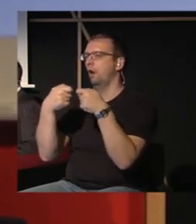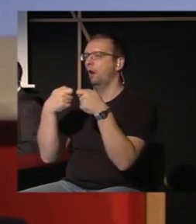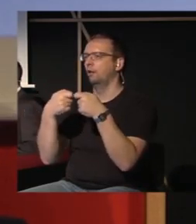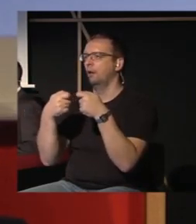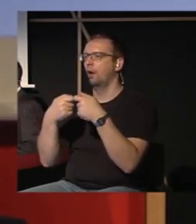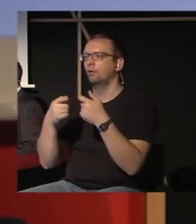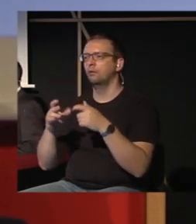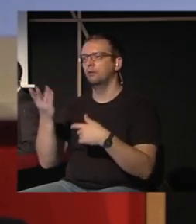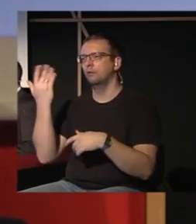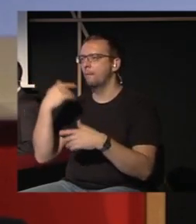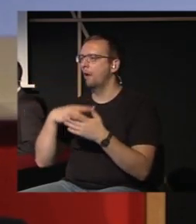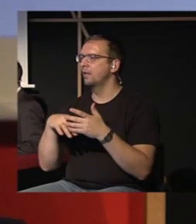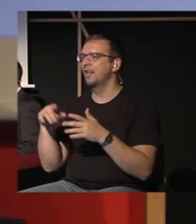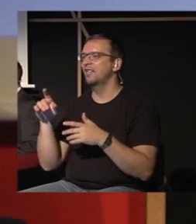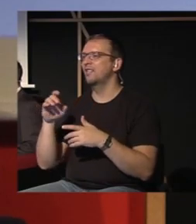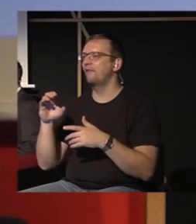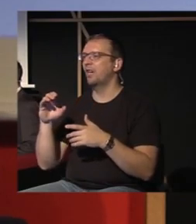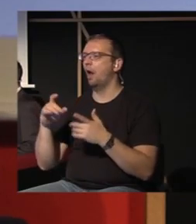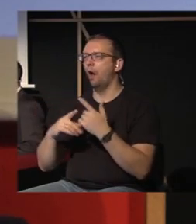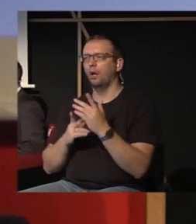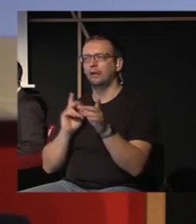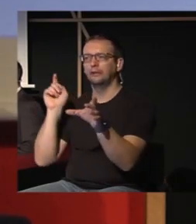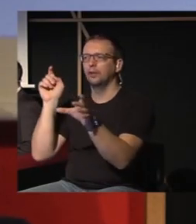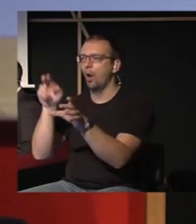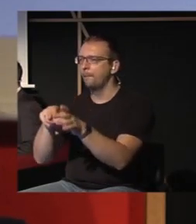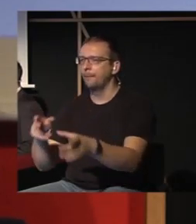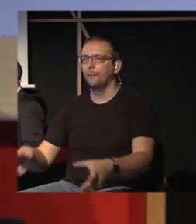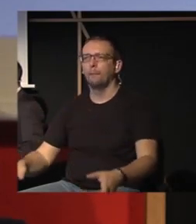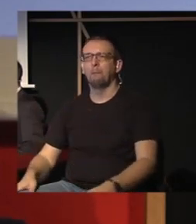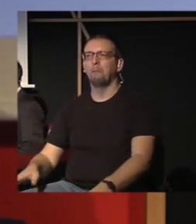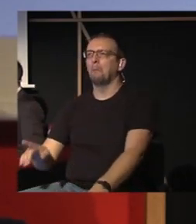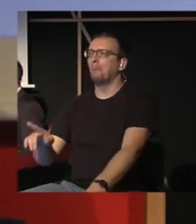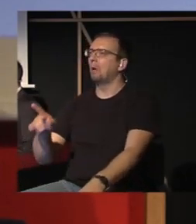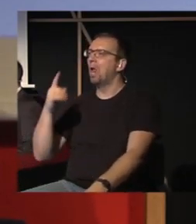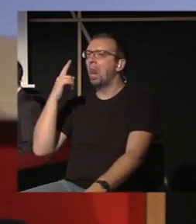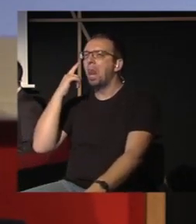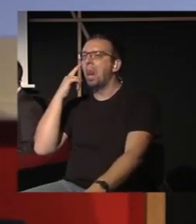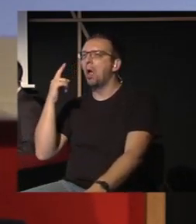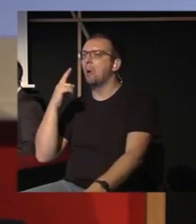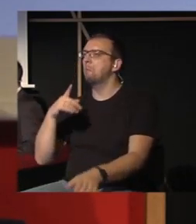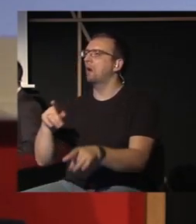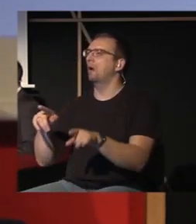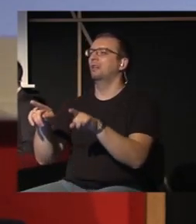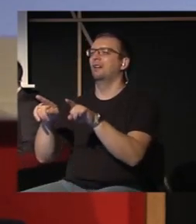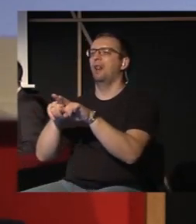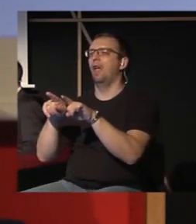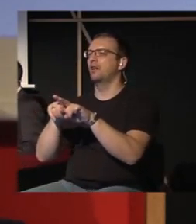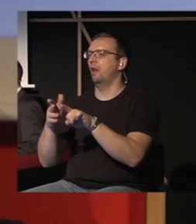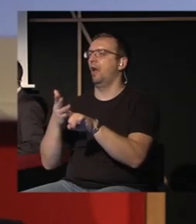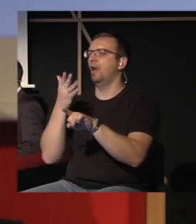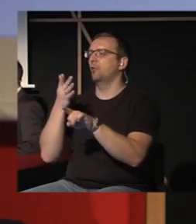que se encuentran muchas personas con discapacidad en su vida diaria. ¿A qué realidad me refiero, no? Pues